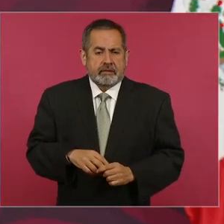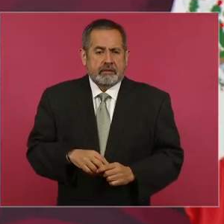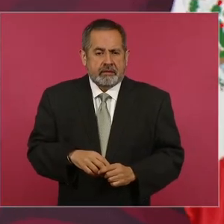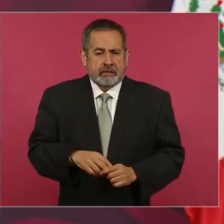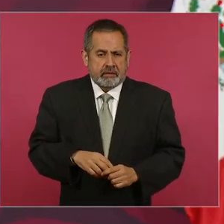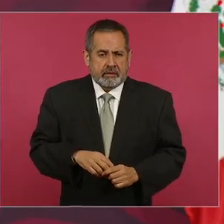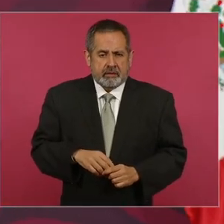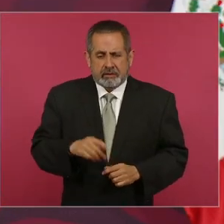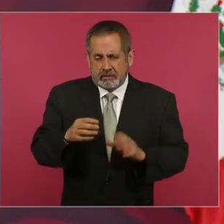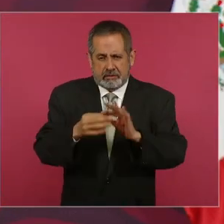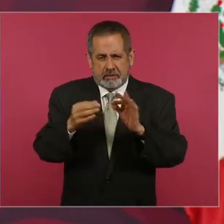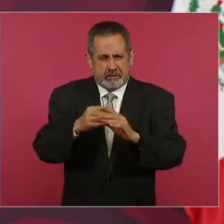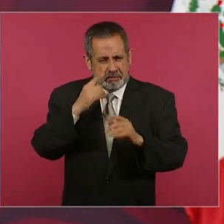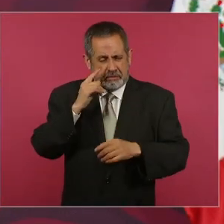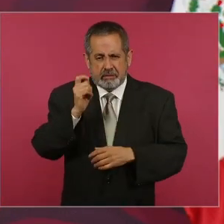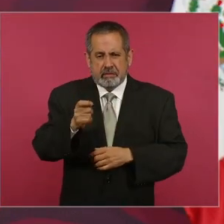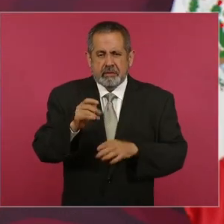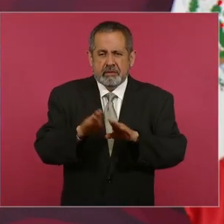muy poca